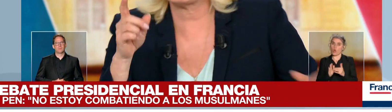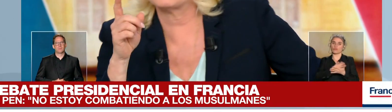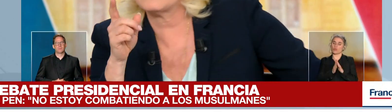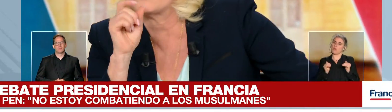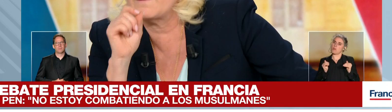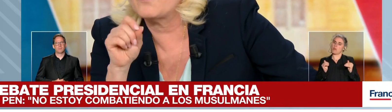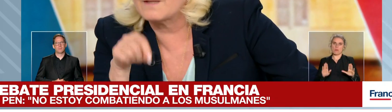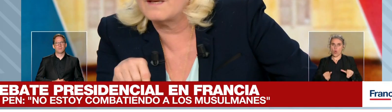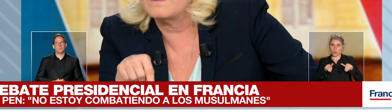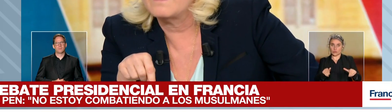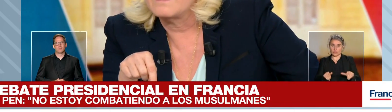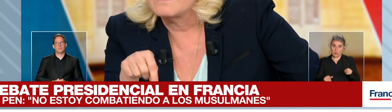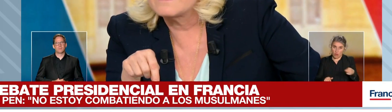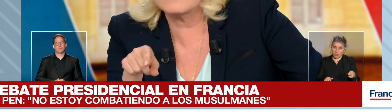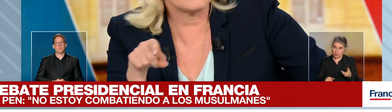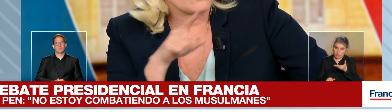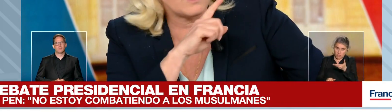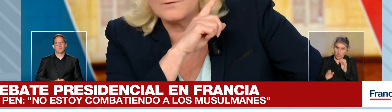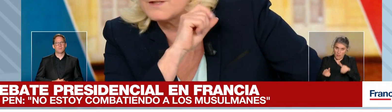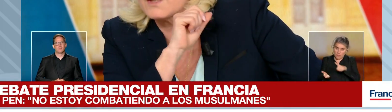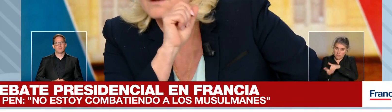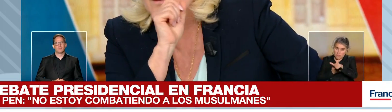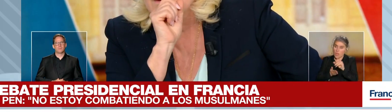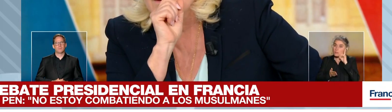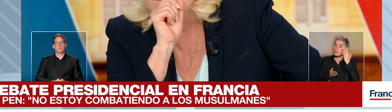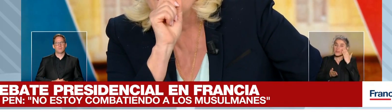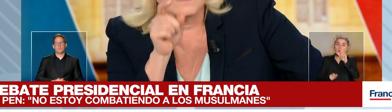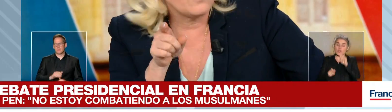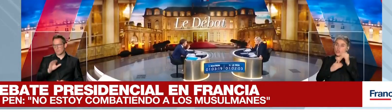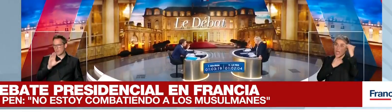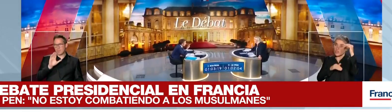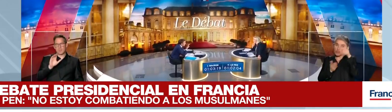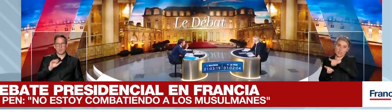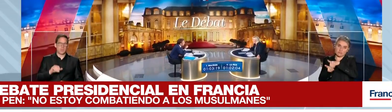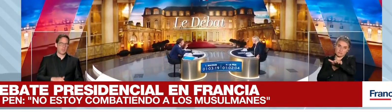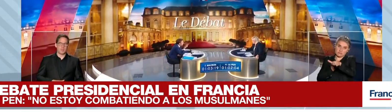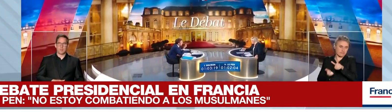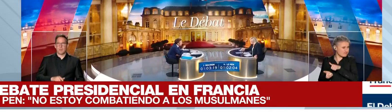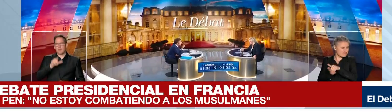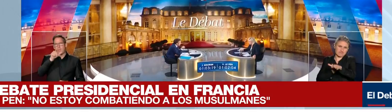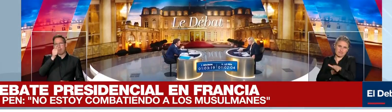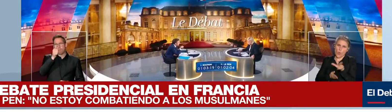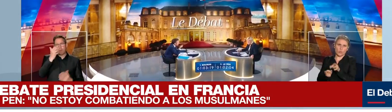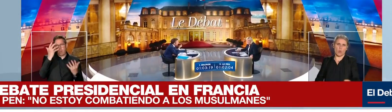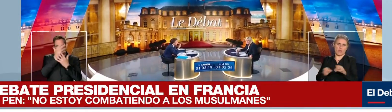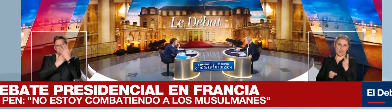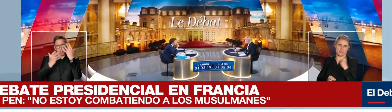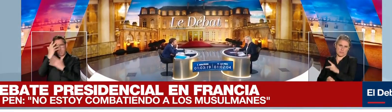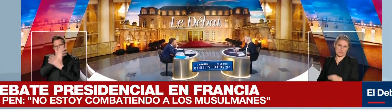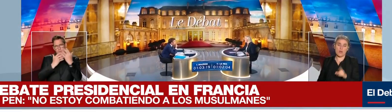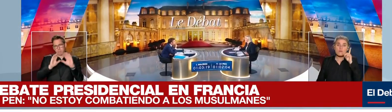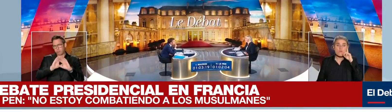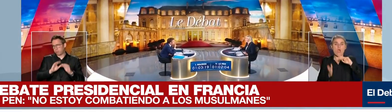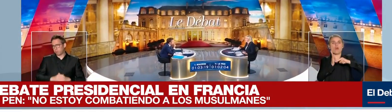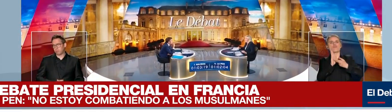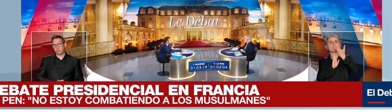cierto, señora Le Pen. De hecho, quiero decirle que ya ni siquiera debían estar acá. Si son extranjeros, debían estar en sus casas, en sus países. No confunda, debían ser expulsados de